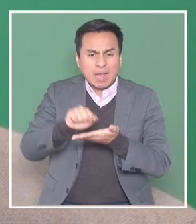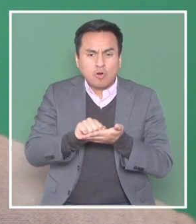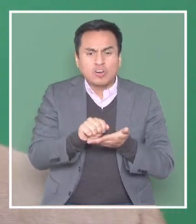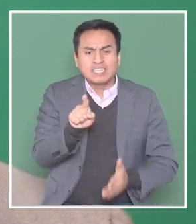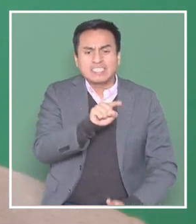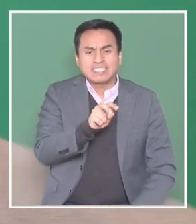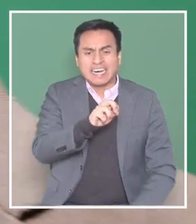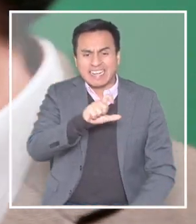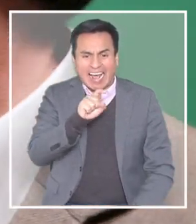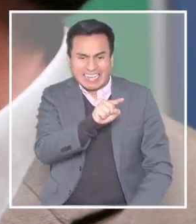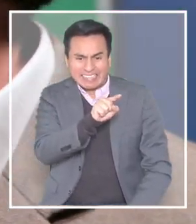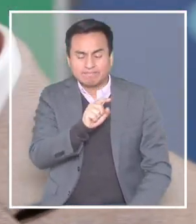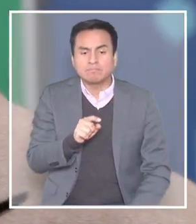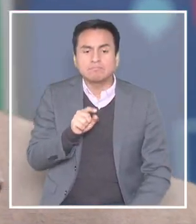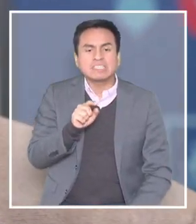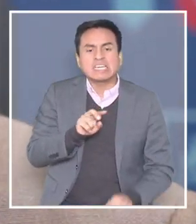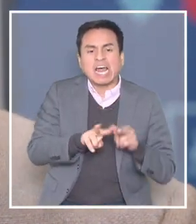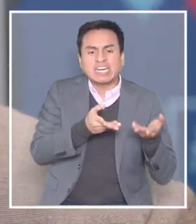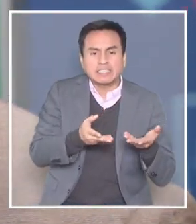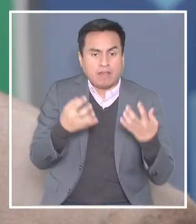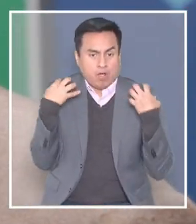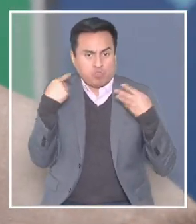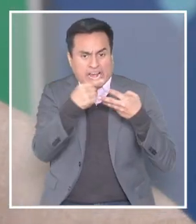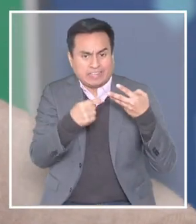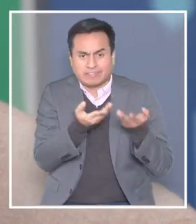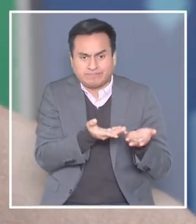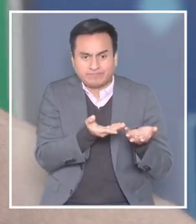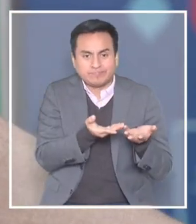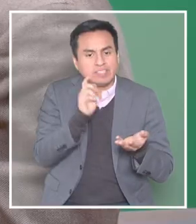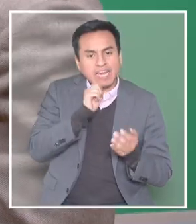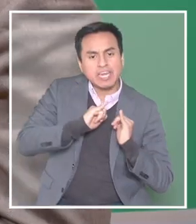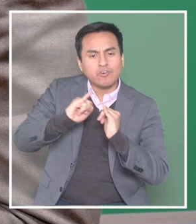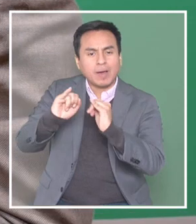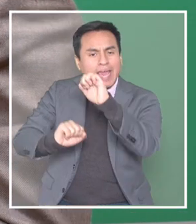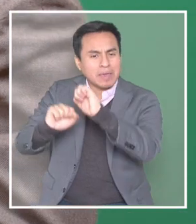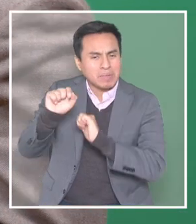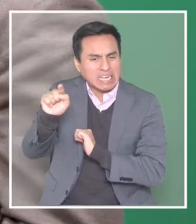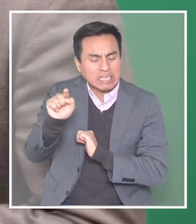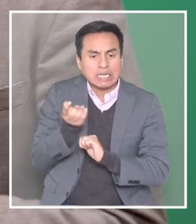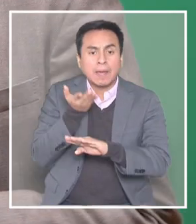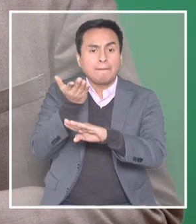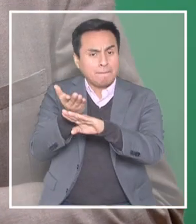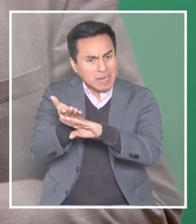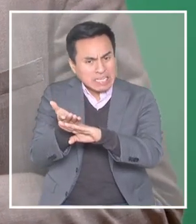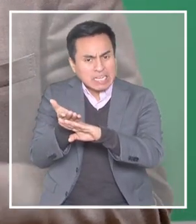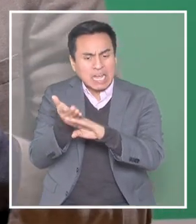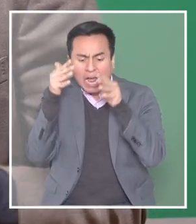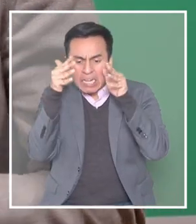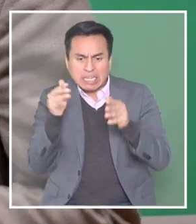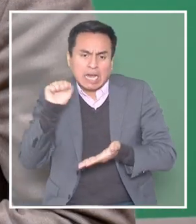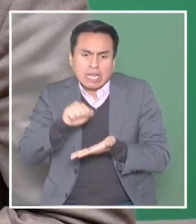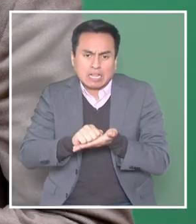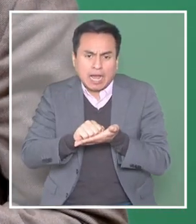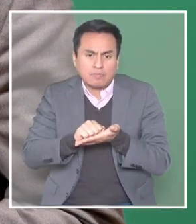a reclamar al CERNAC, el CERNAC lo que puede hacer, lo que está dentro de sus facultades, es informar a la empresa y pedirle que